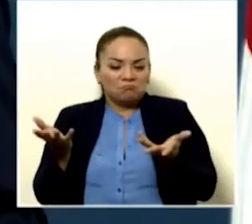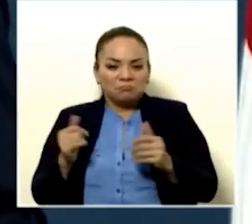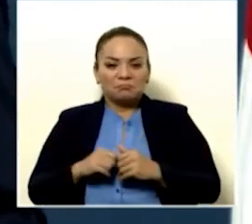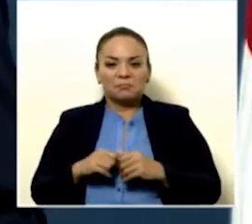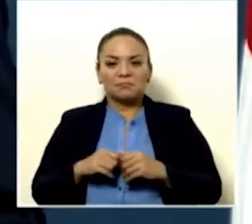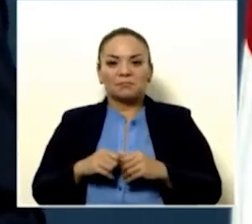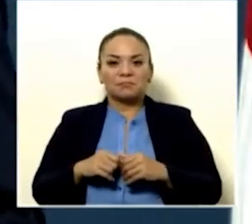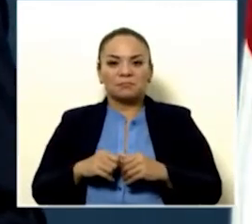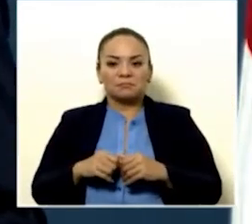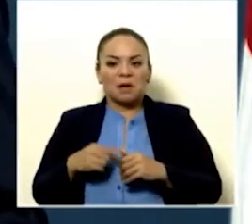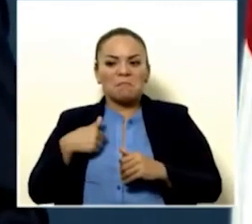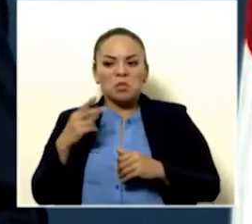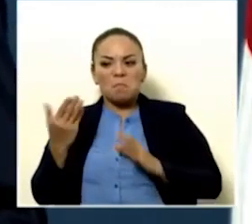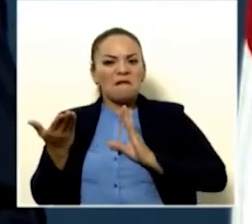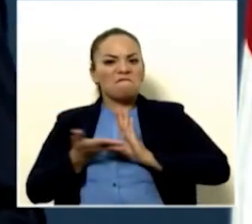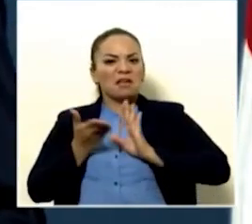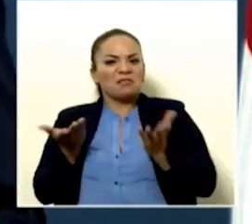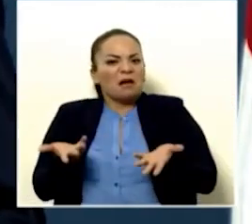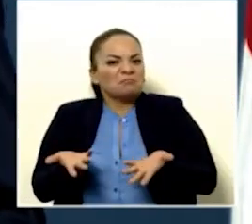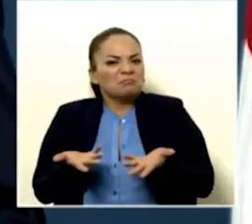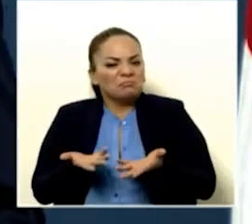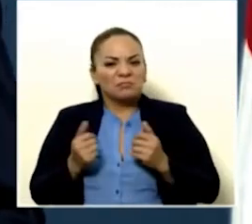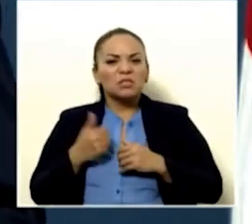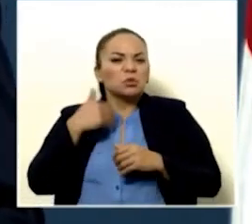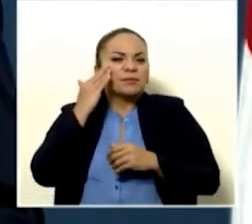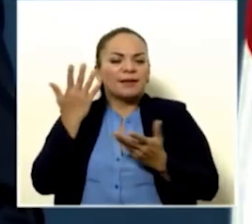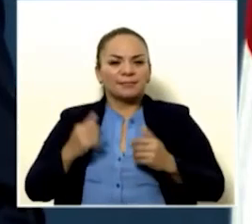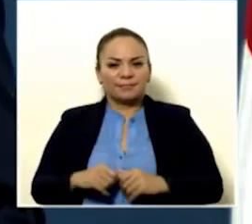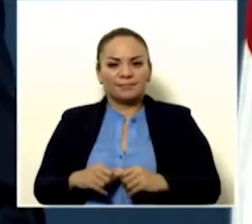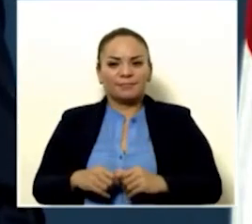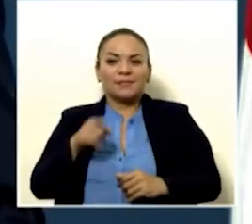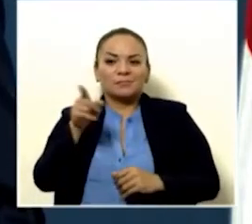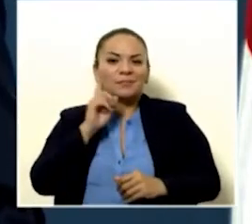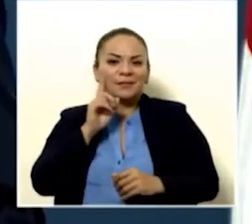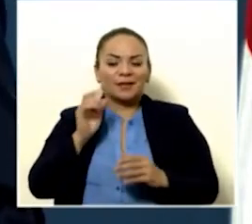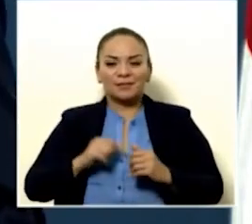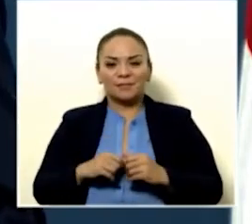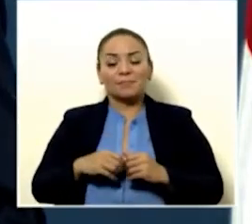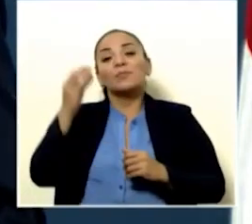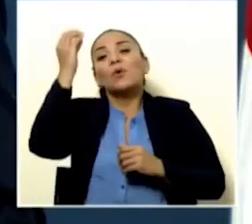de que no me toca el alma, porque yo sé de que son mentiras. Obviamente